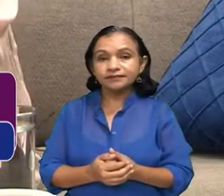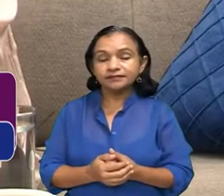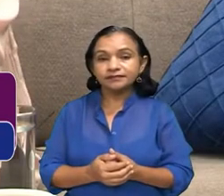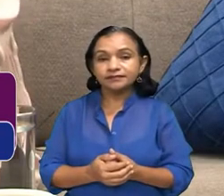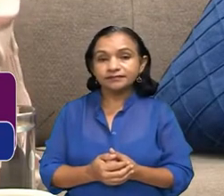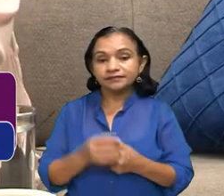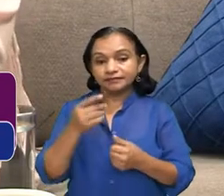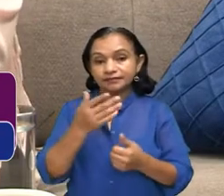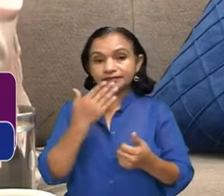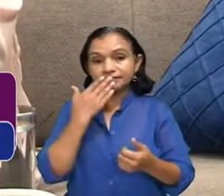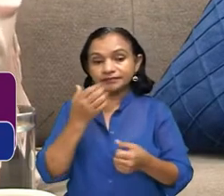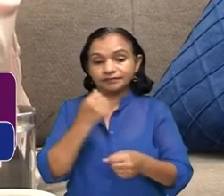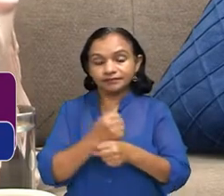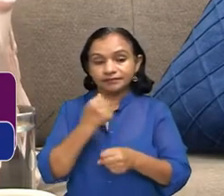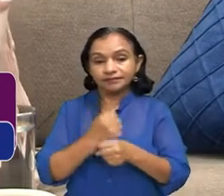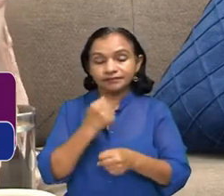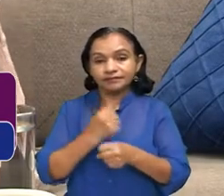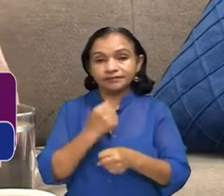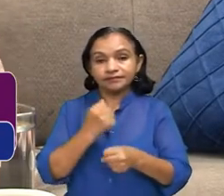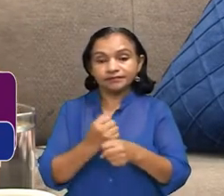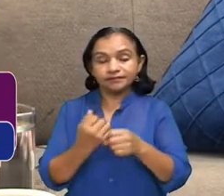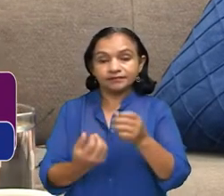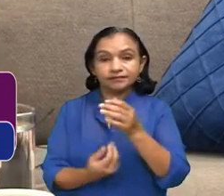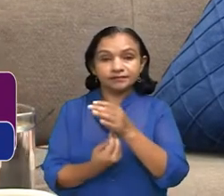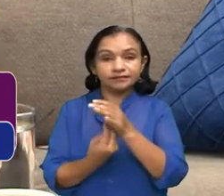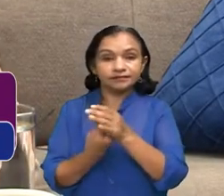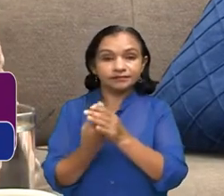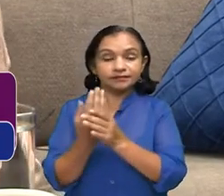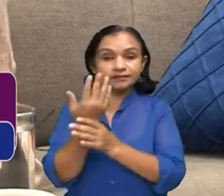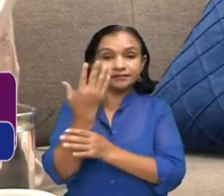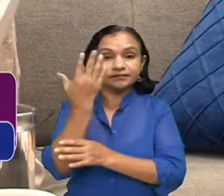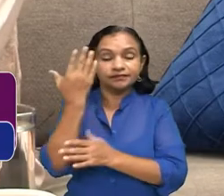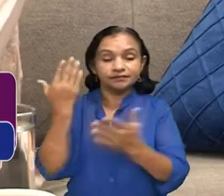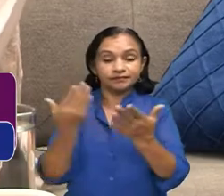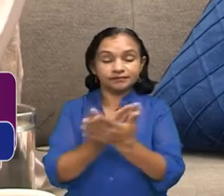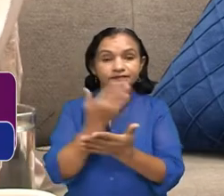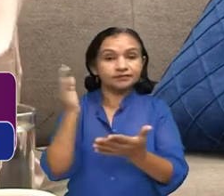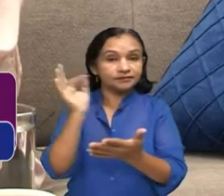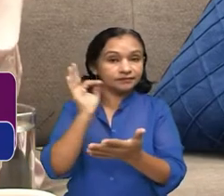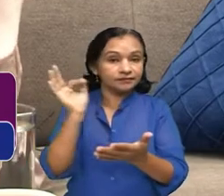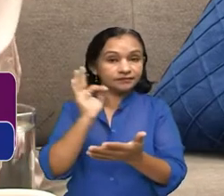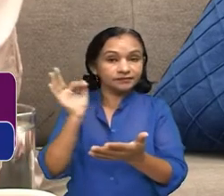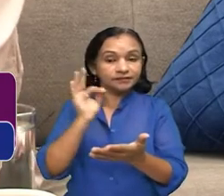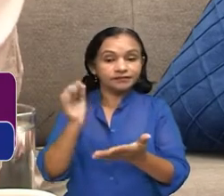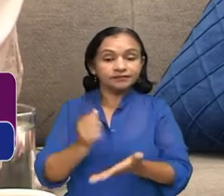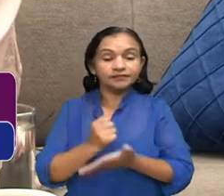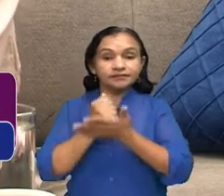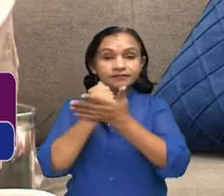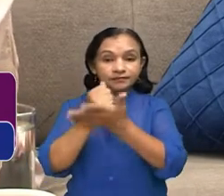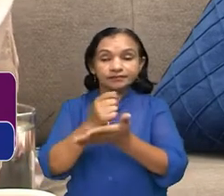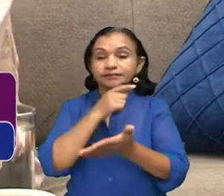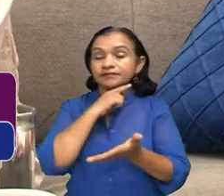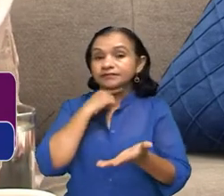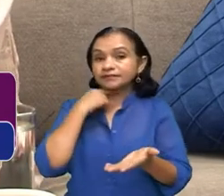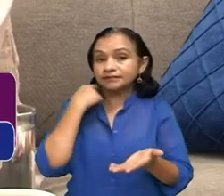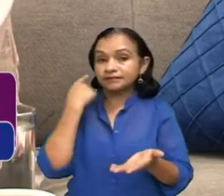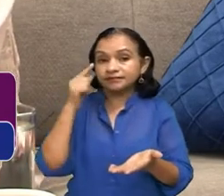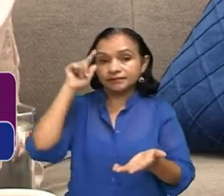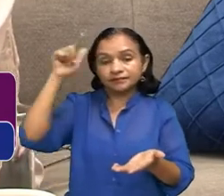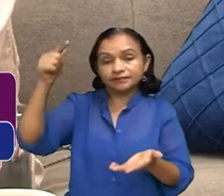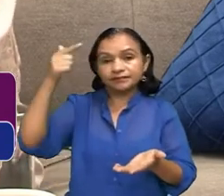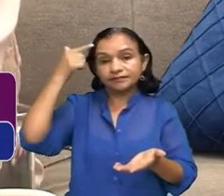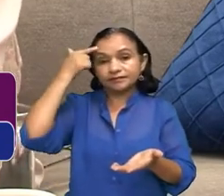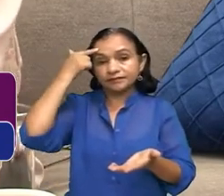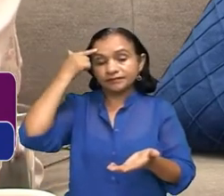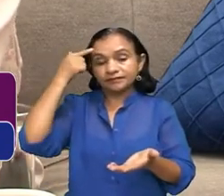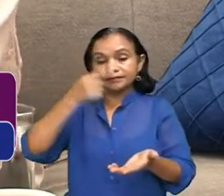esa habilidad de trabajar el bambú, con esas nuevas técnicas que brindaron, ¿verdad?, el gobierno de la